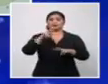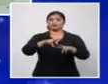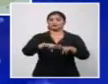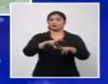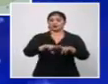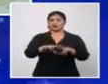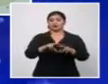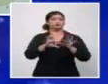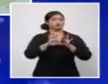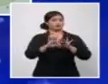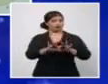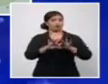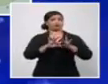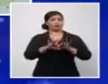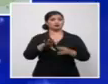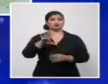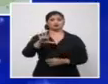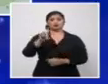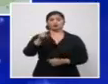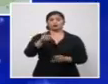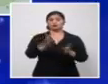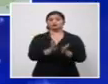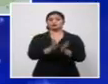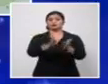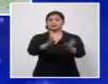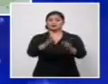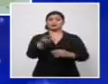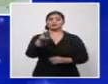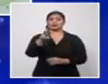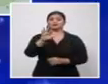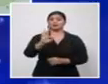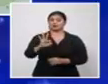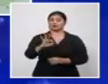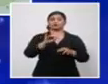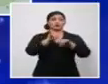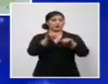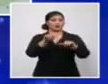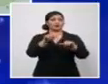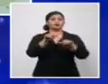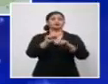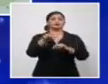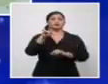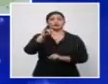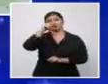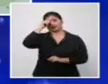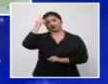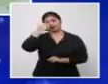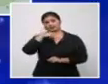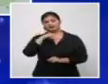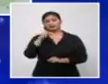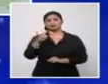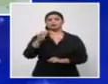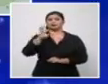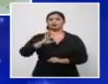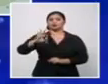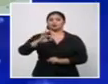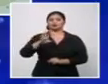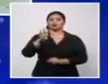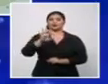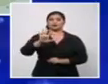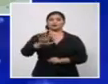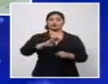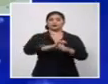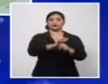alta, 51, San Miguel del Padrón 28, al igual que La Lisa, 10 de octubre 45, Arroyo